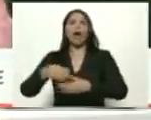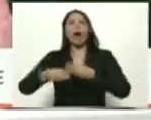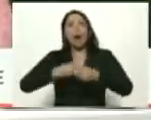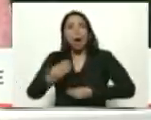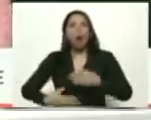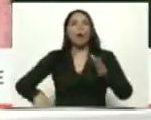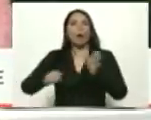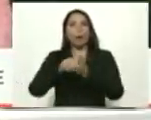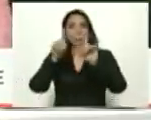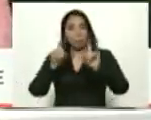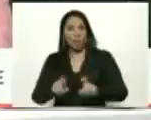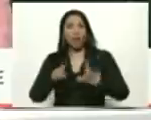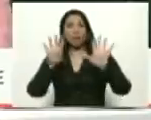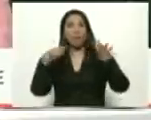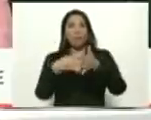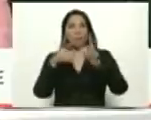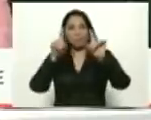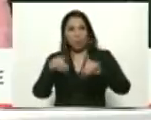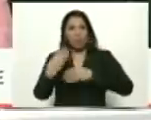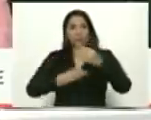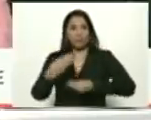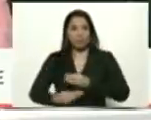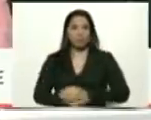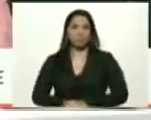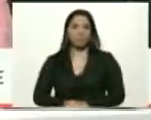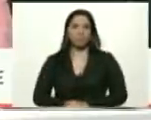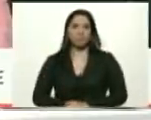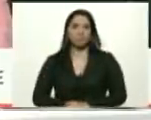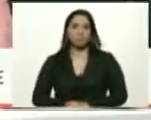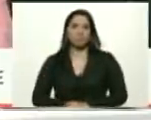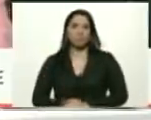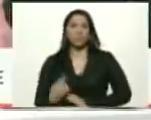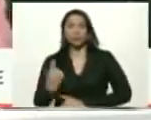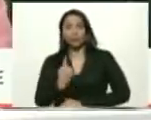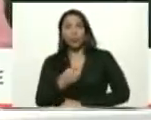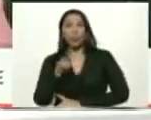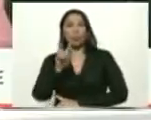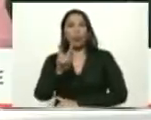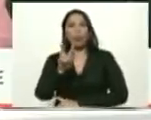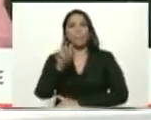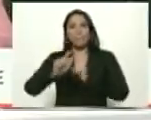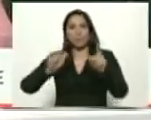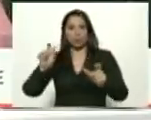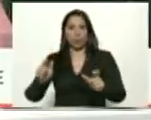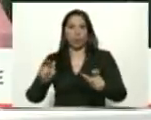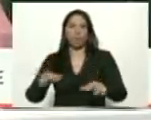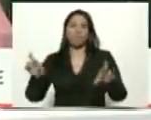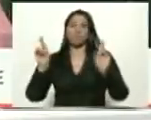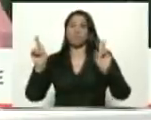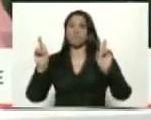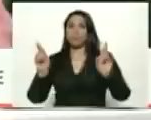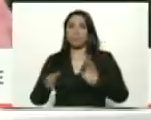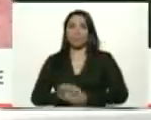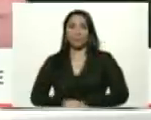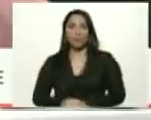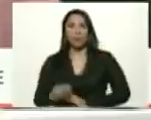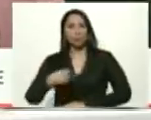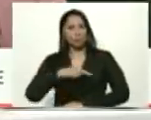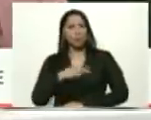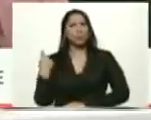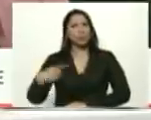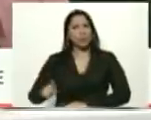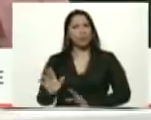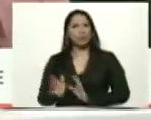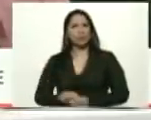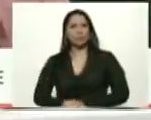de 9.000 pruebas, 9.000, solo dos casos. Afortunadamente, hemos tenido el parto